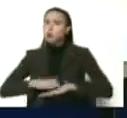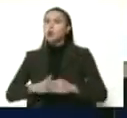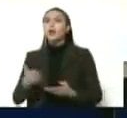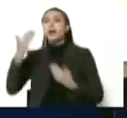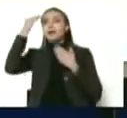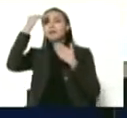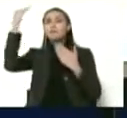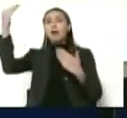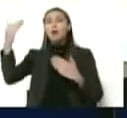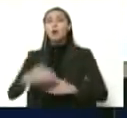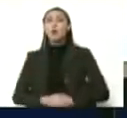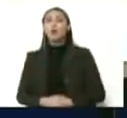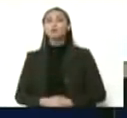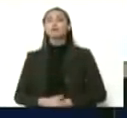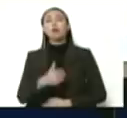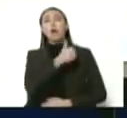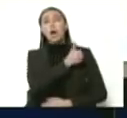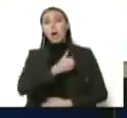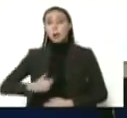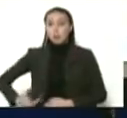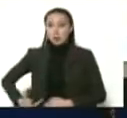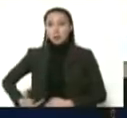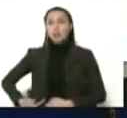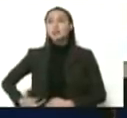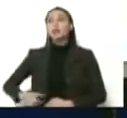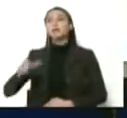Saludo, vicepresidenta ejecutiva.